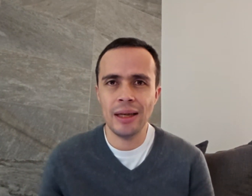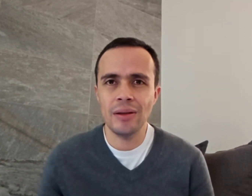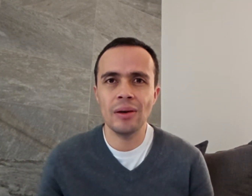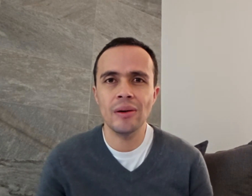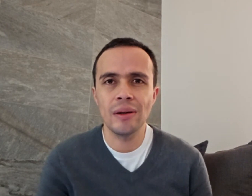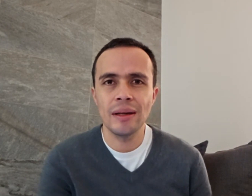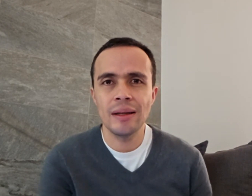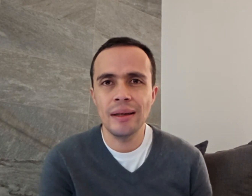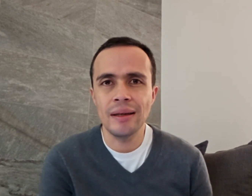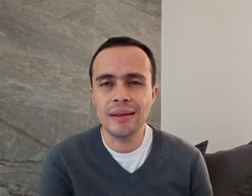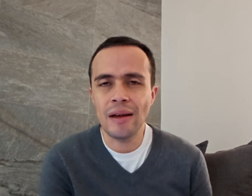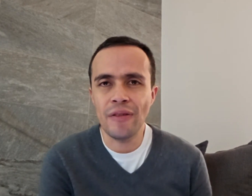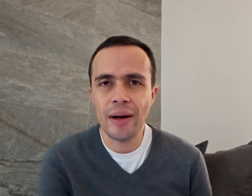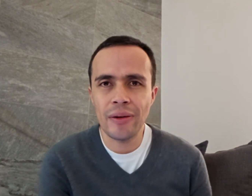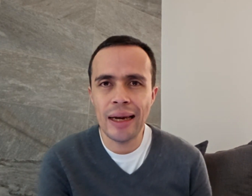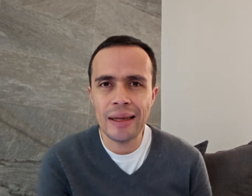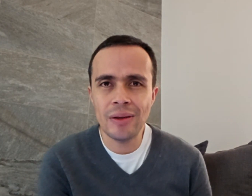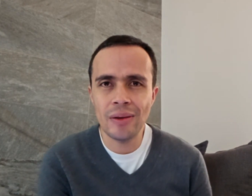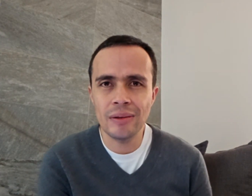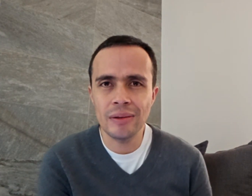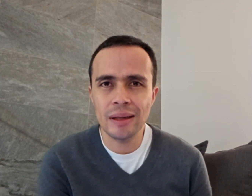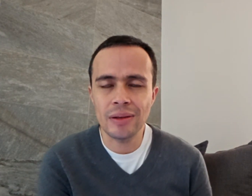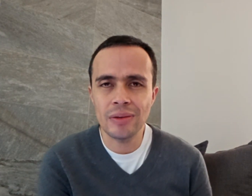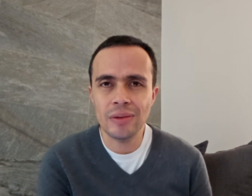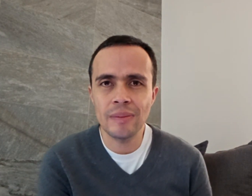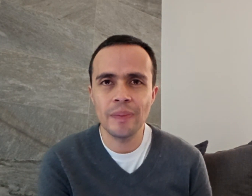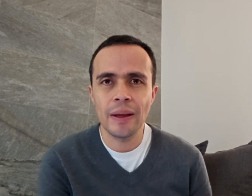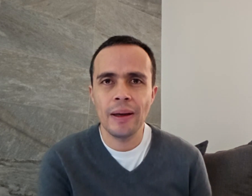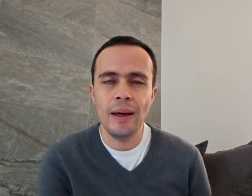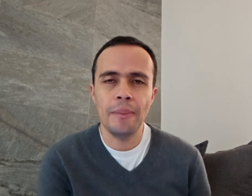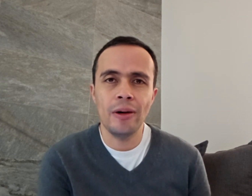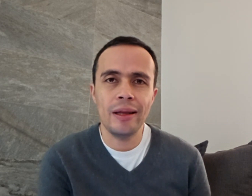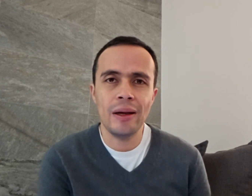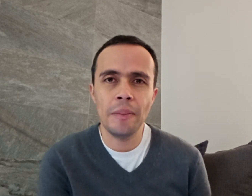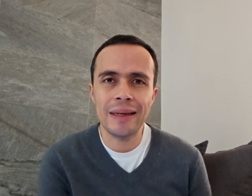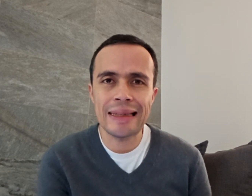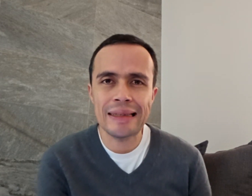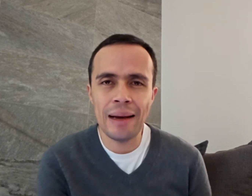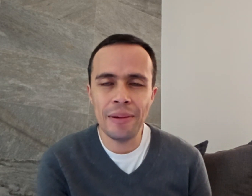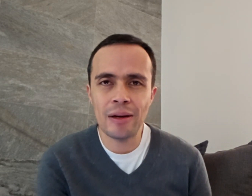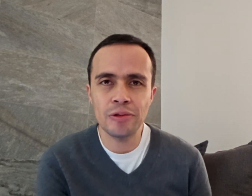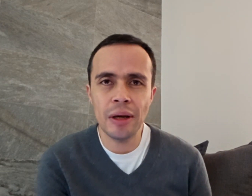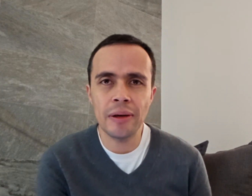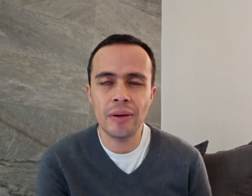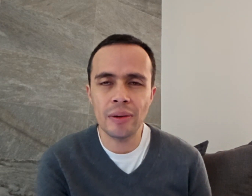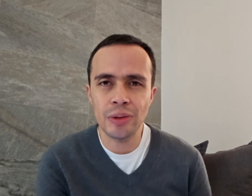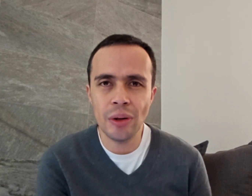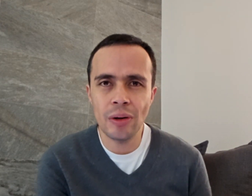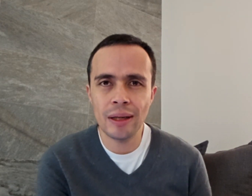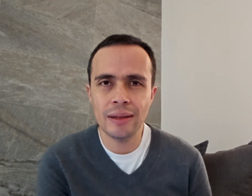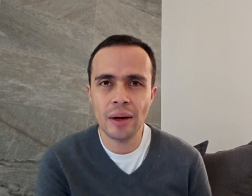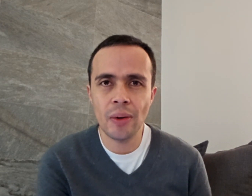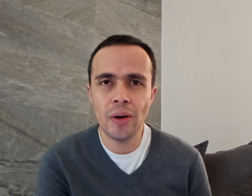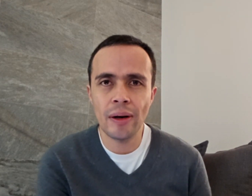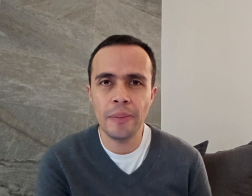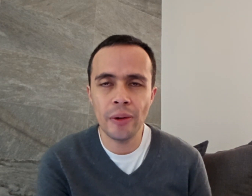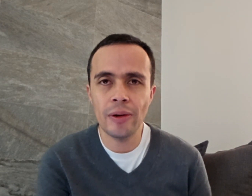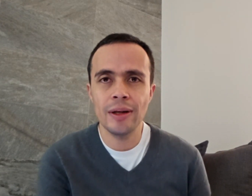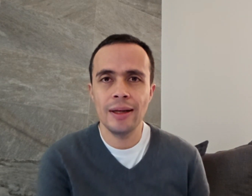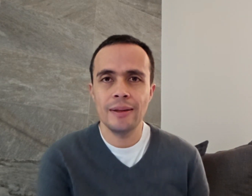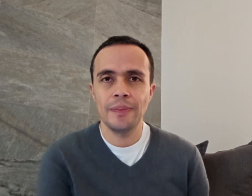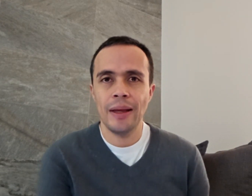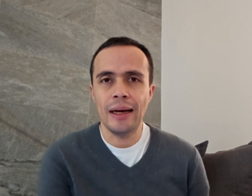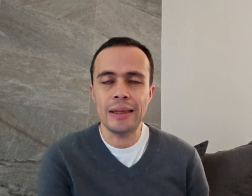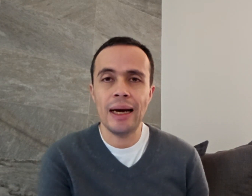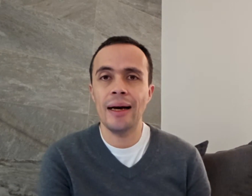además, siendo testaferro de Alito, que es un político impresentable, acusado de corrupción, que se robó lo que